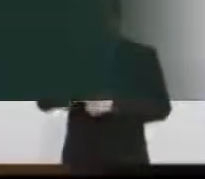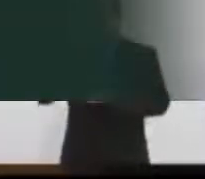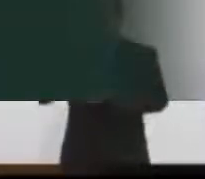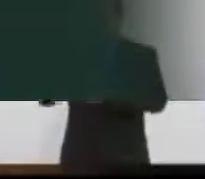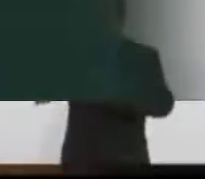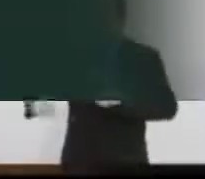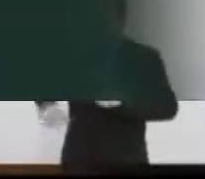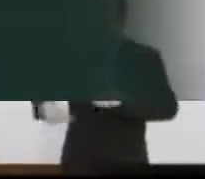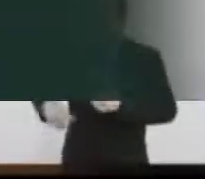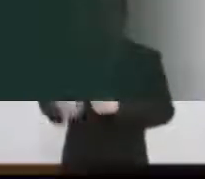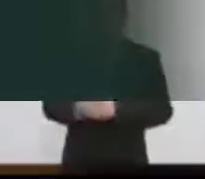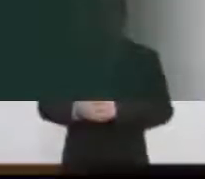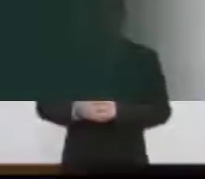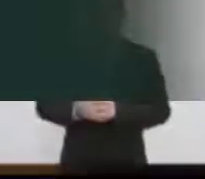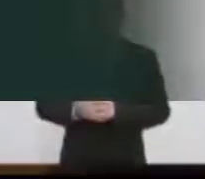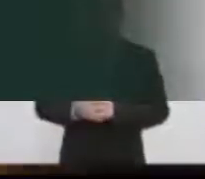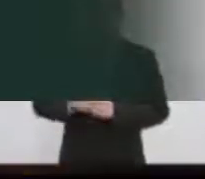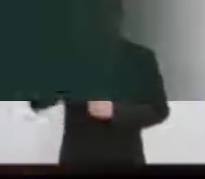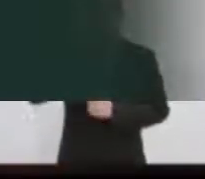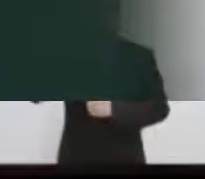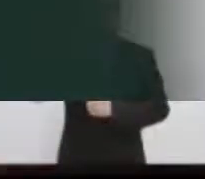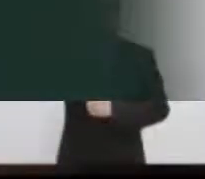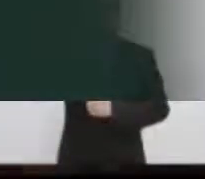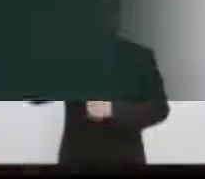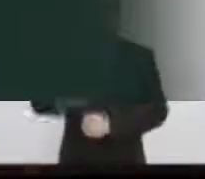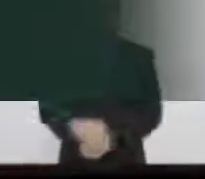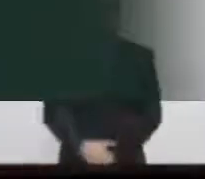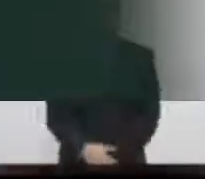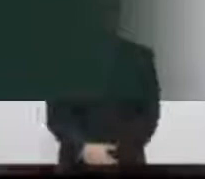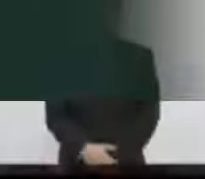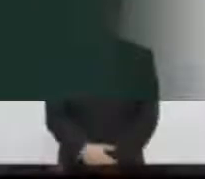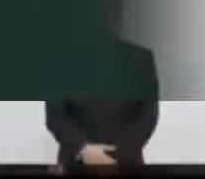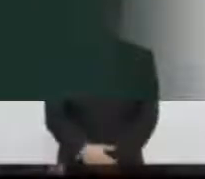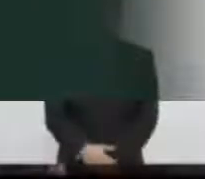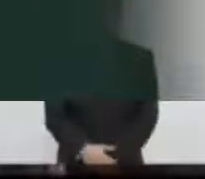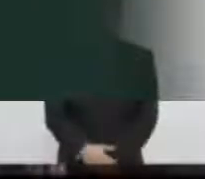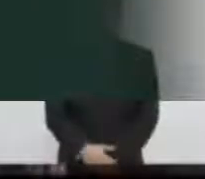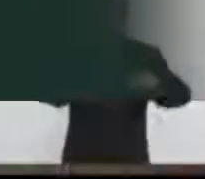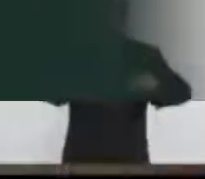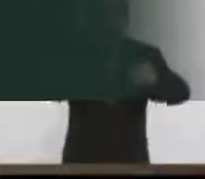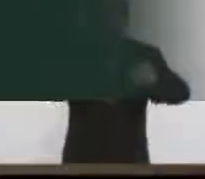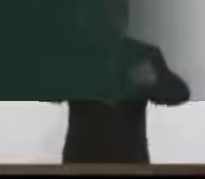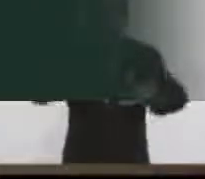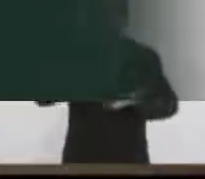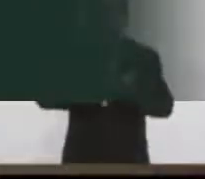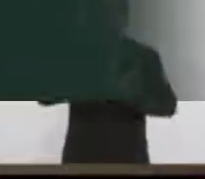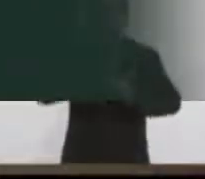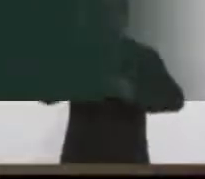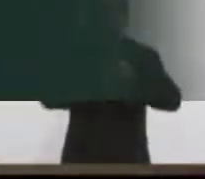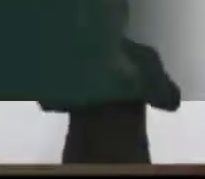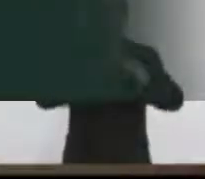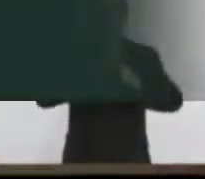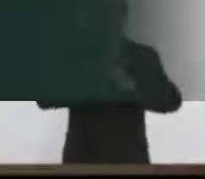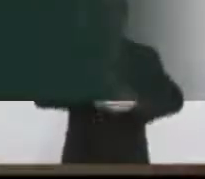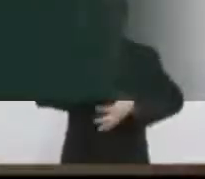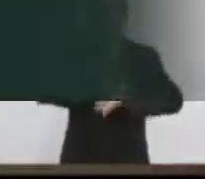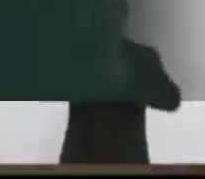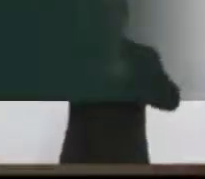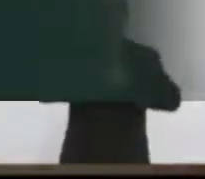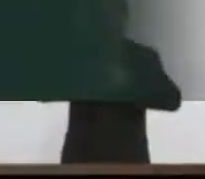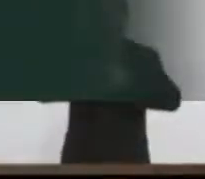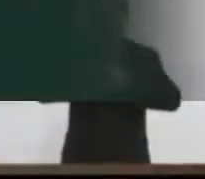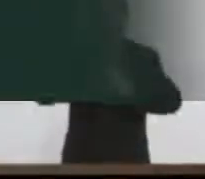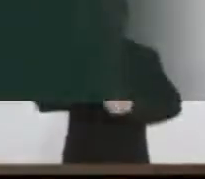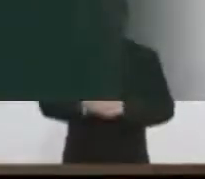lo reconocen como huésped distinguido, Parolin dijo que la Ciudad de México está llamada a ser cada vez más un lugar de encuentro, de diálogo,